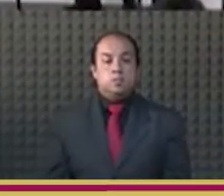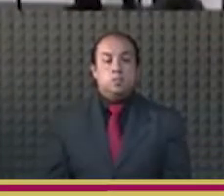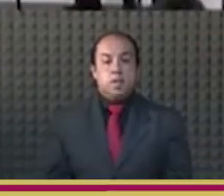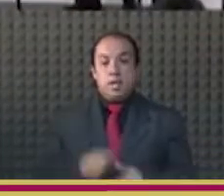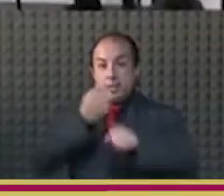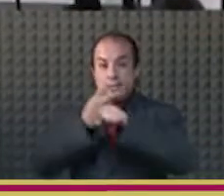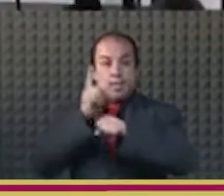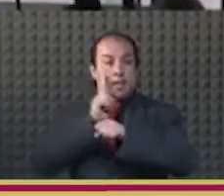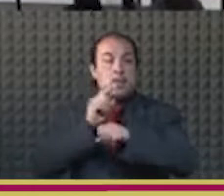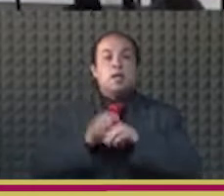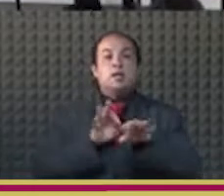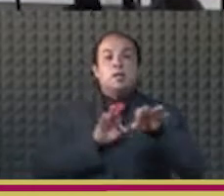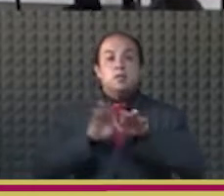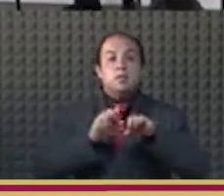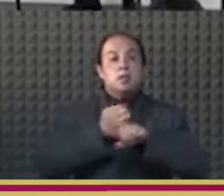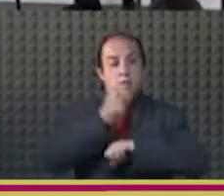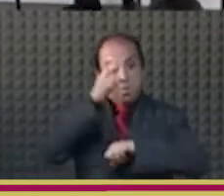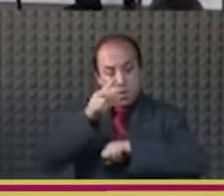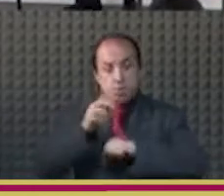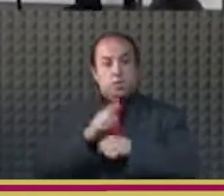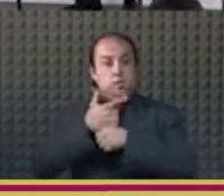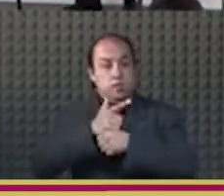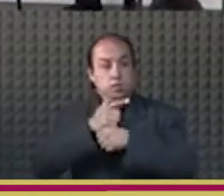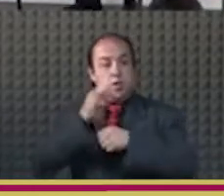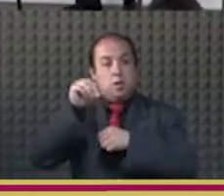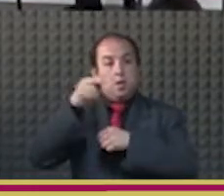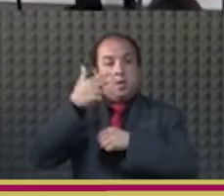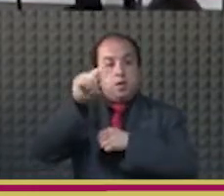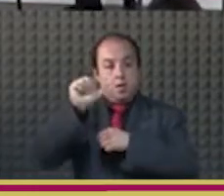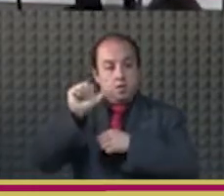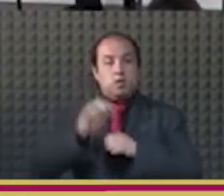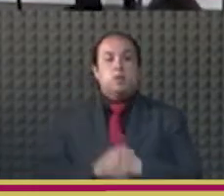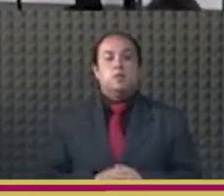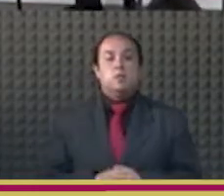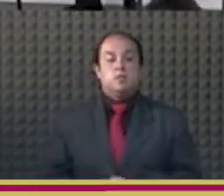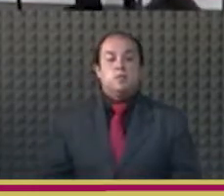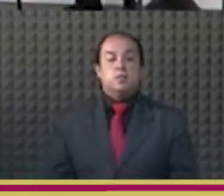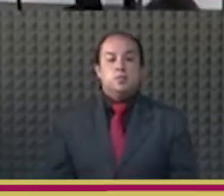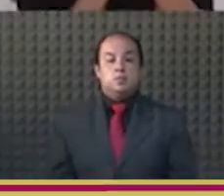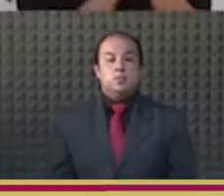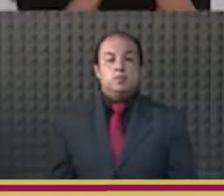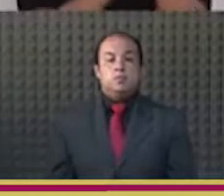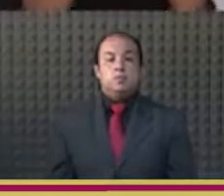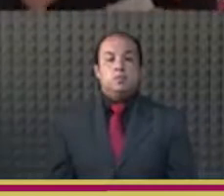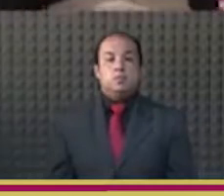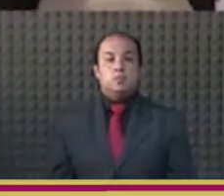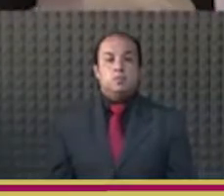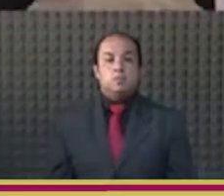La Secretaria de Trabajo del Estado de México, licenciada Marta Hilda González Calderón.